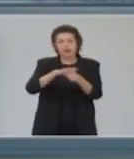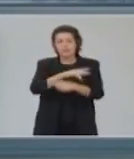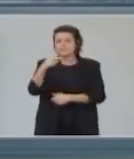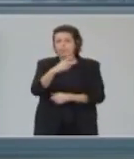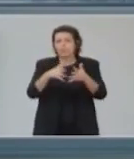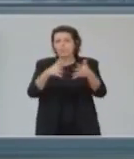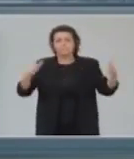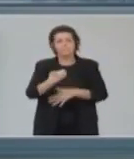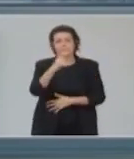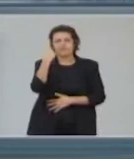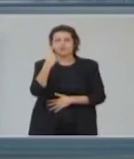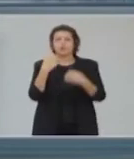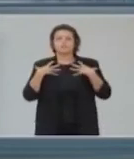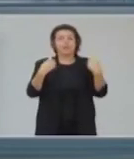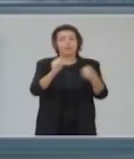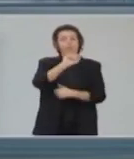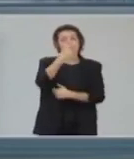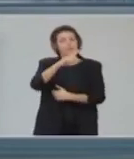solo por detrás de sanidad.